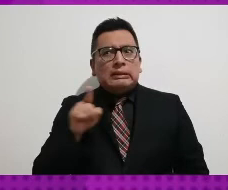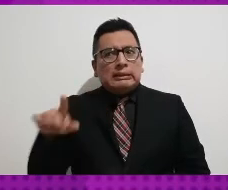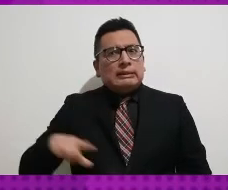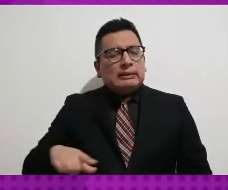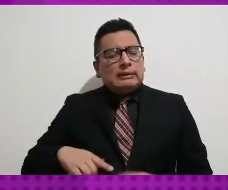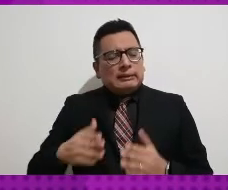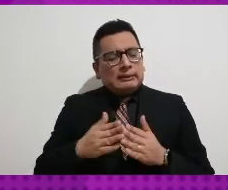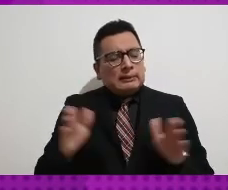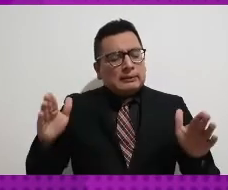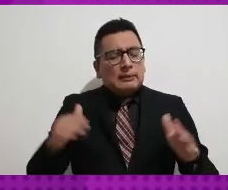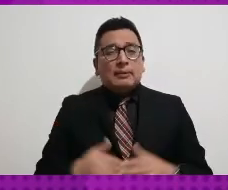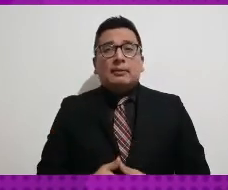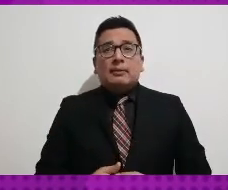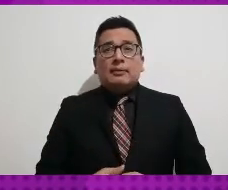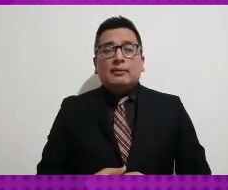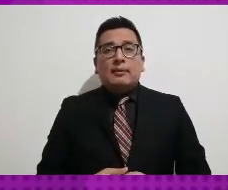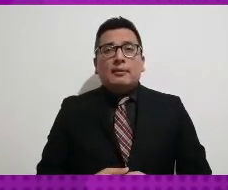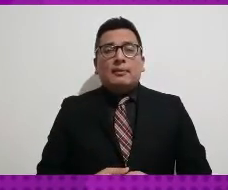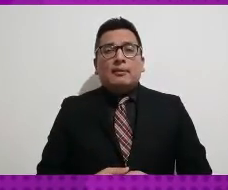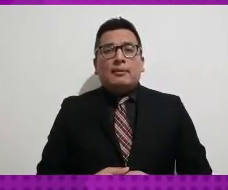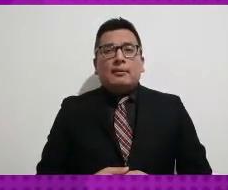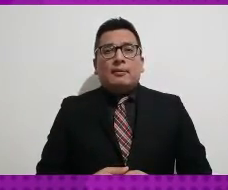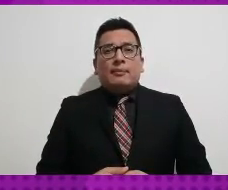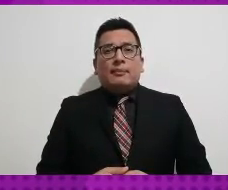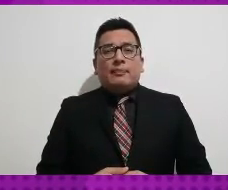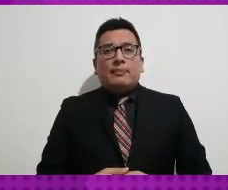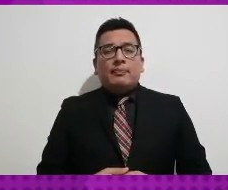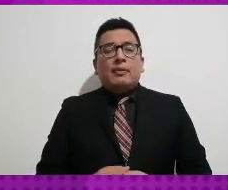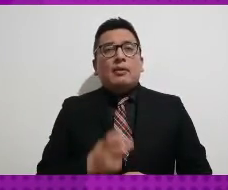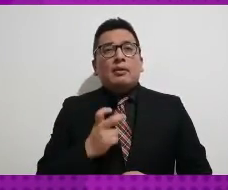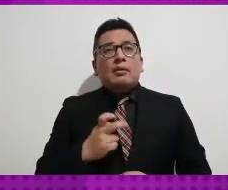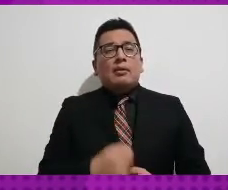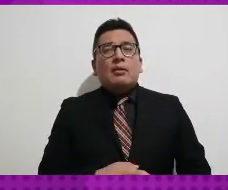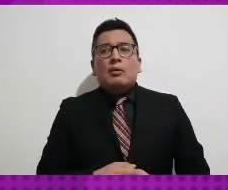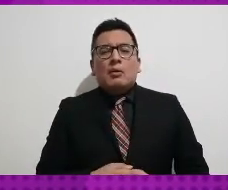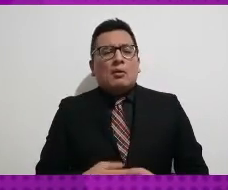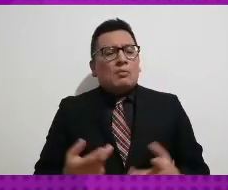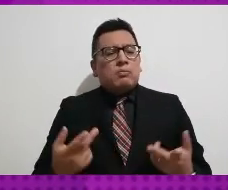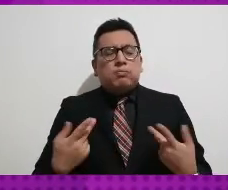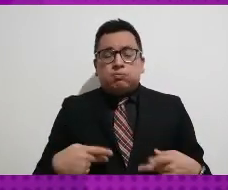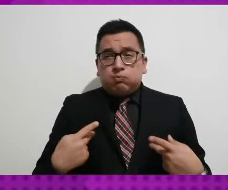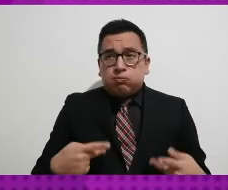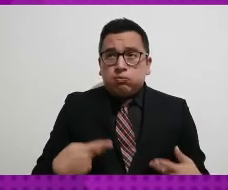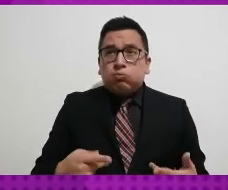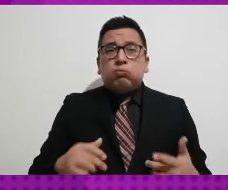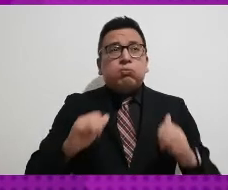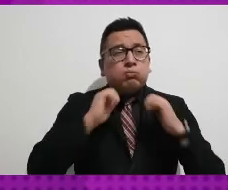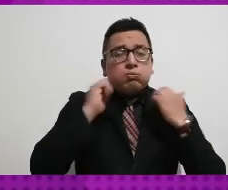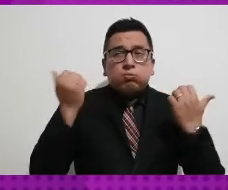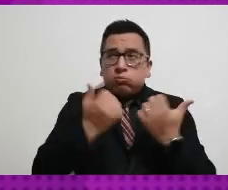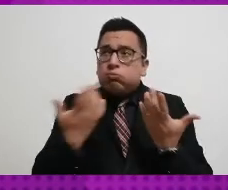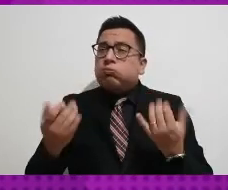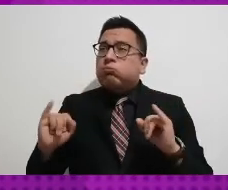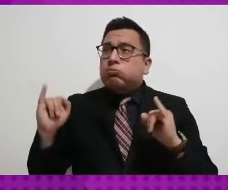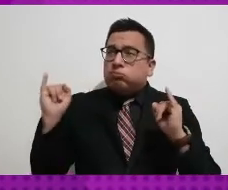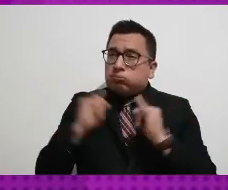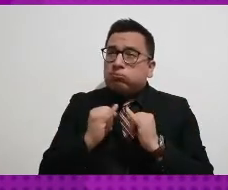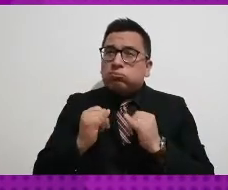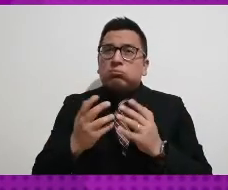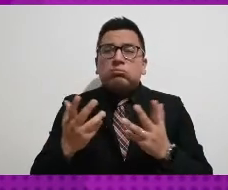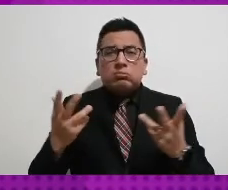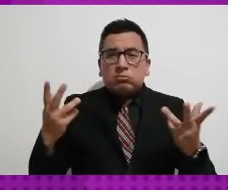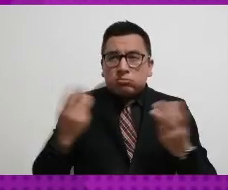De implementar los ejercicios de gobierno abierto, donde la sociedad y las instituciones trabajen de manera conjunta